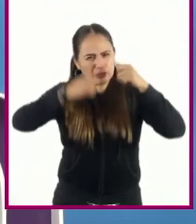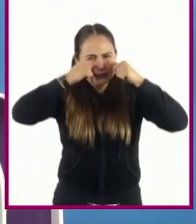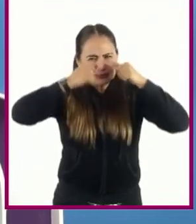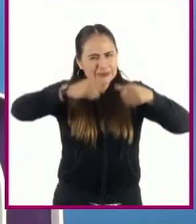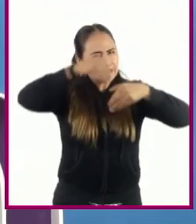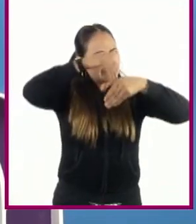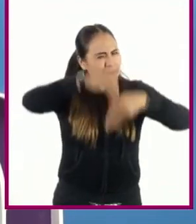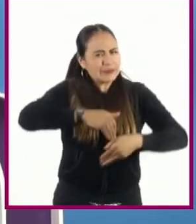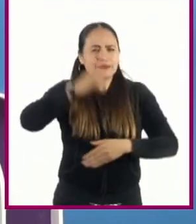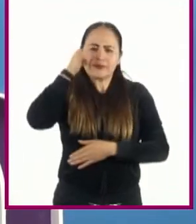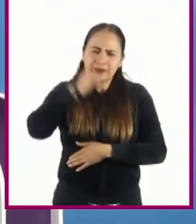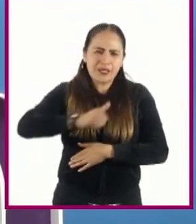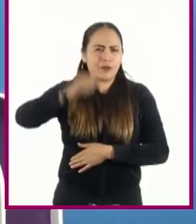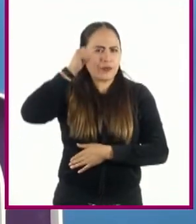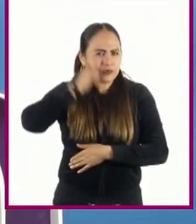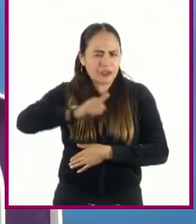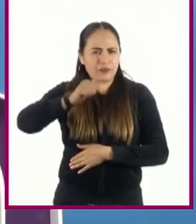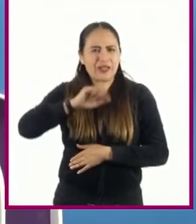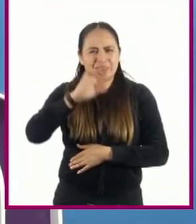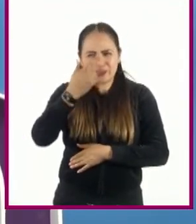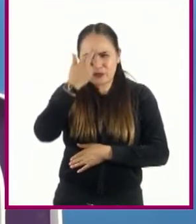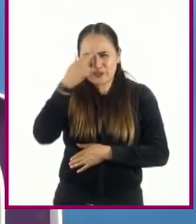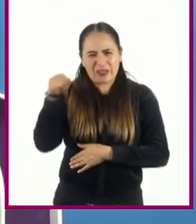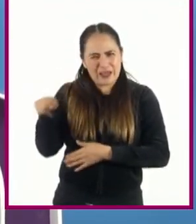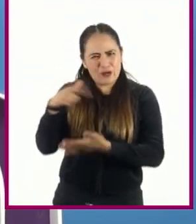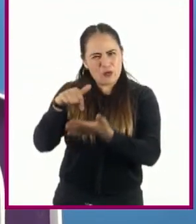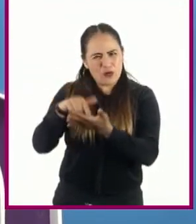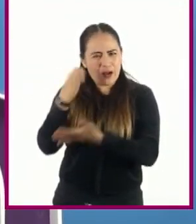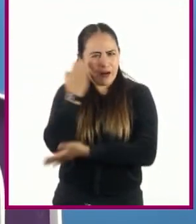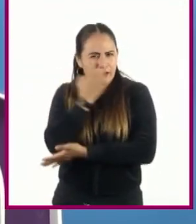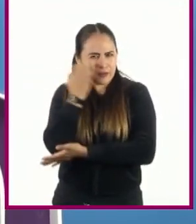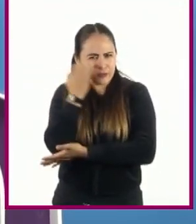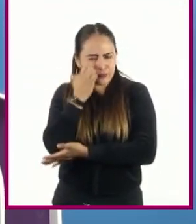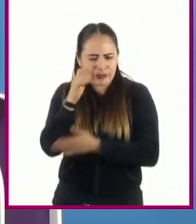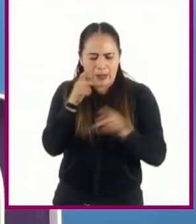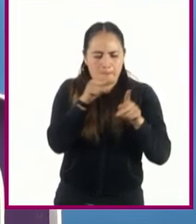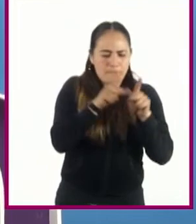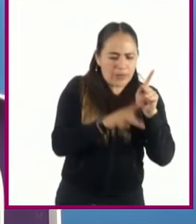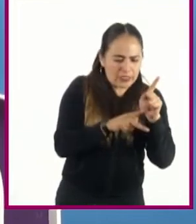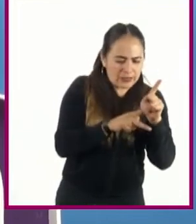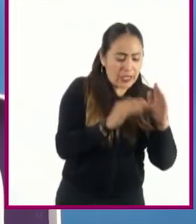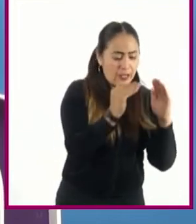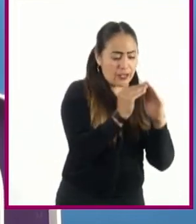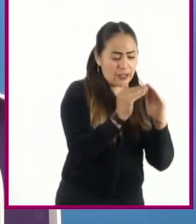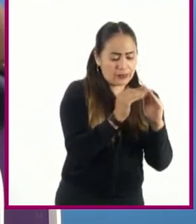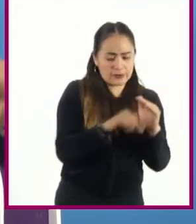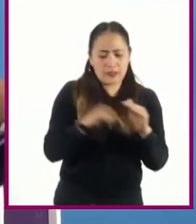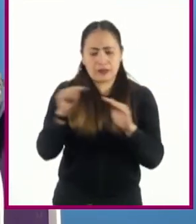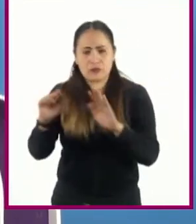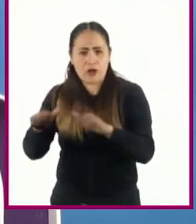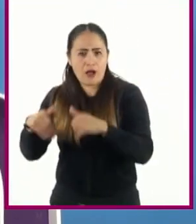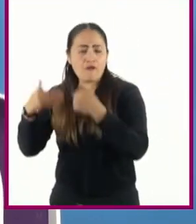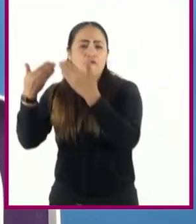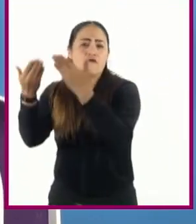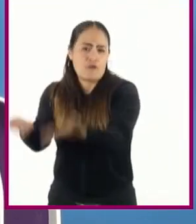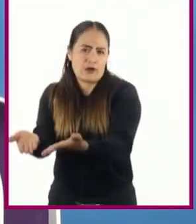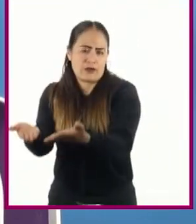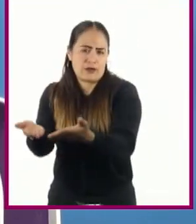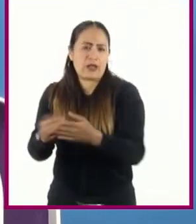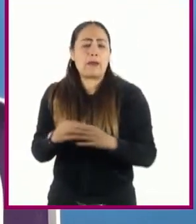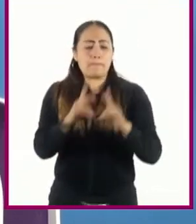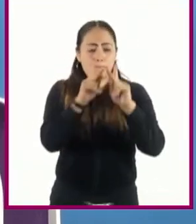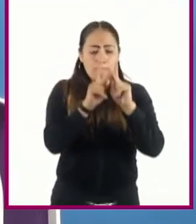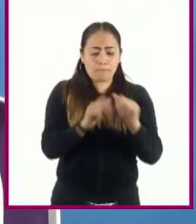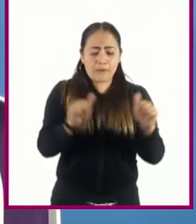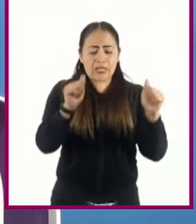continua. Recordemos que la escuela es el paso intermedio entre la casa y el espacio público y que la paz